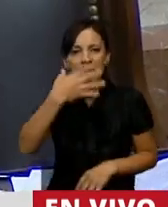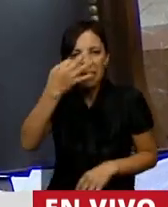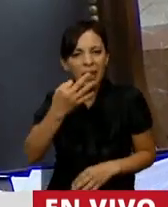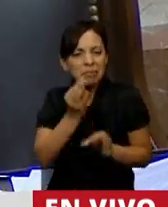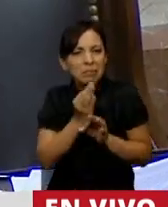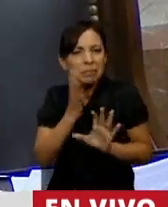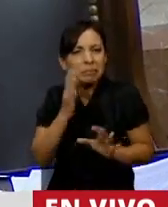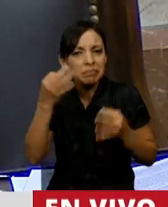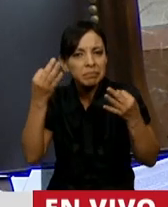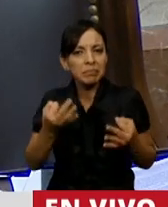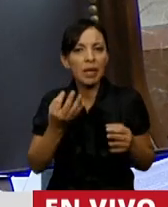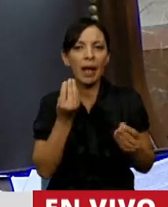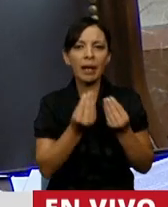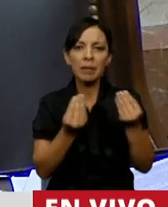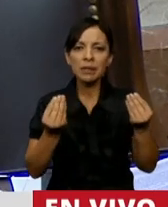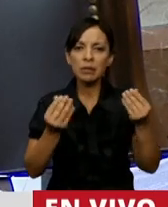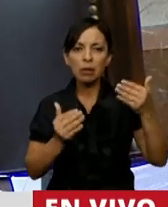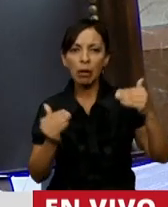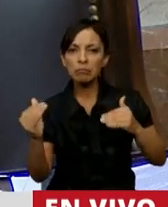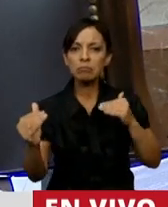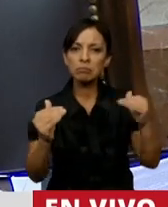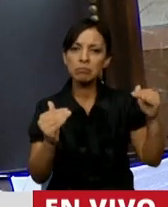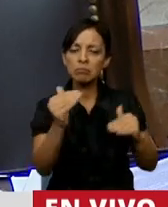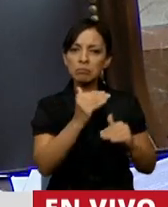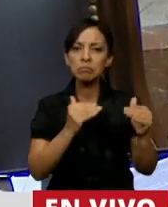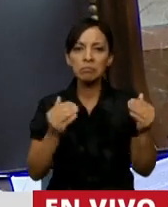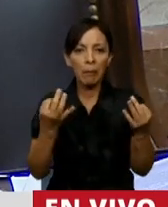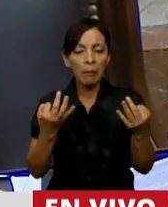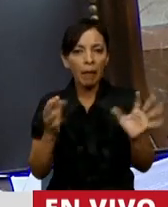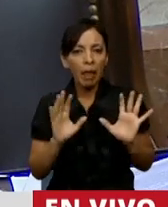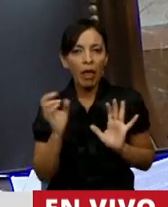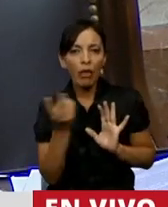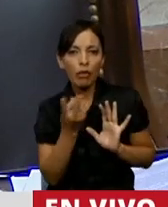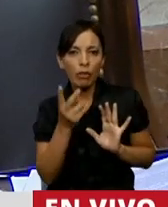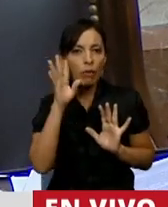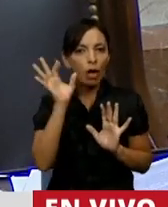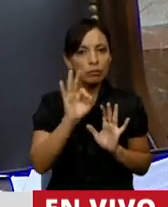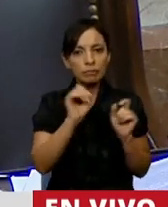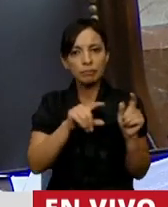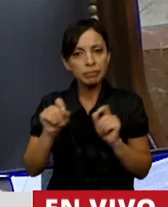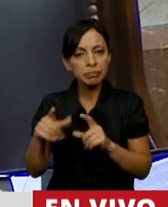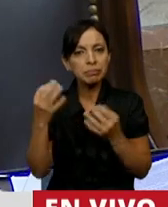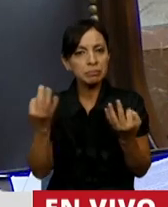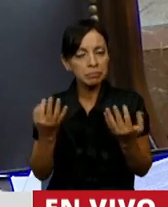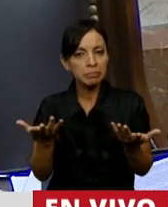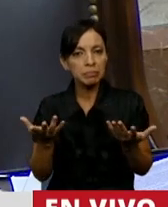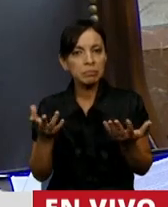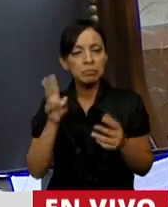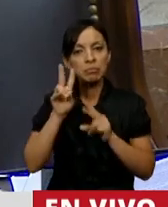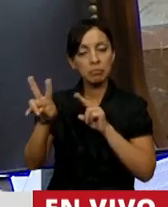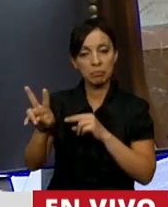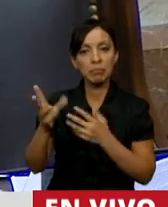una representación equilibrada de las dos posturas, donde